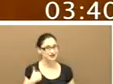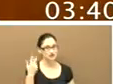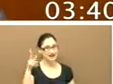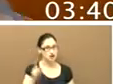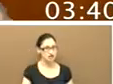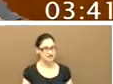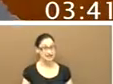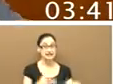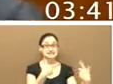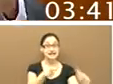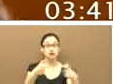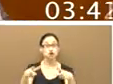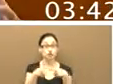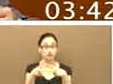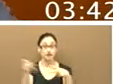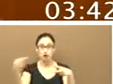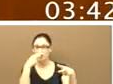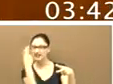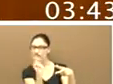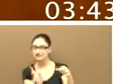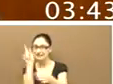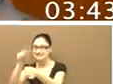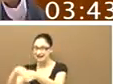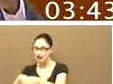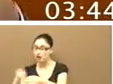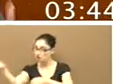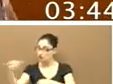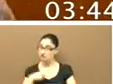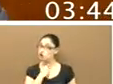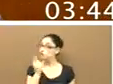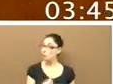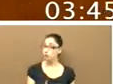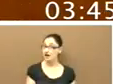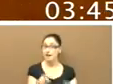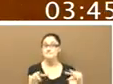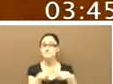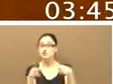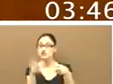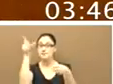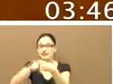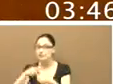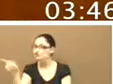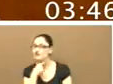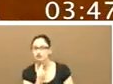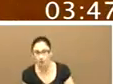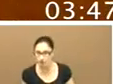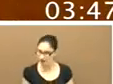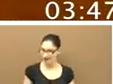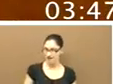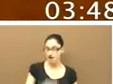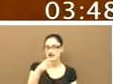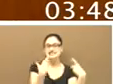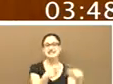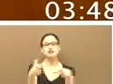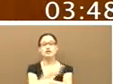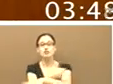sectores sociales es que tienen ustedes urticaria a la participación es que no creen en la participación que pueden aportar los sectores